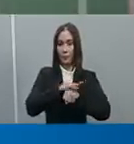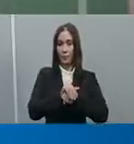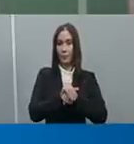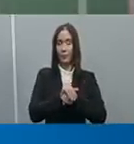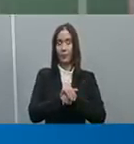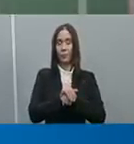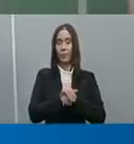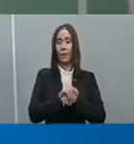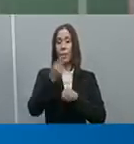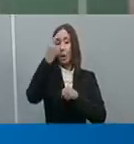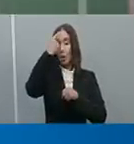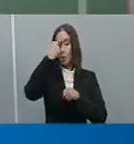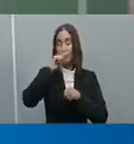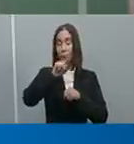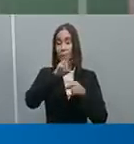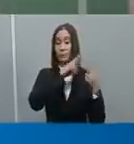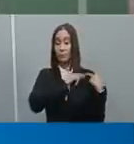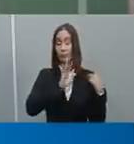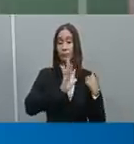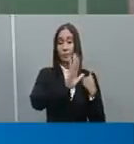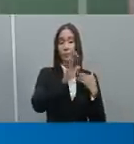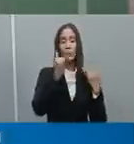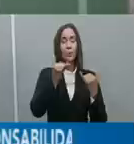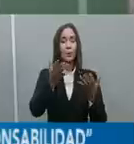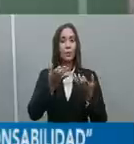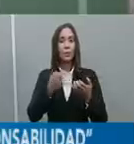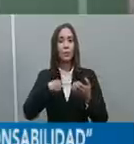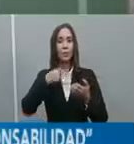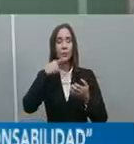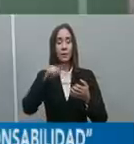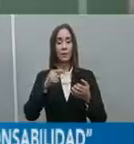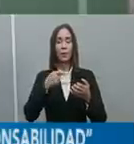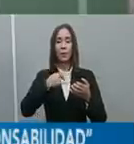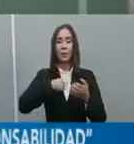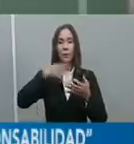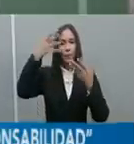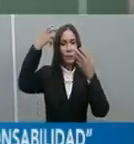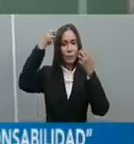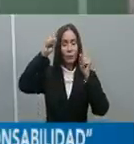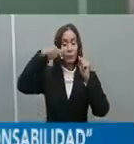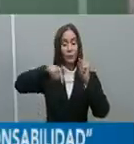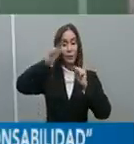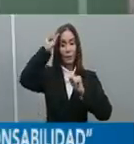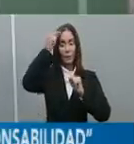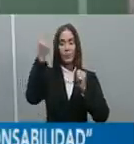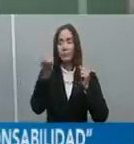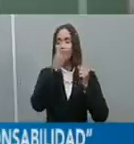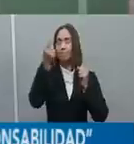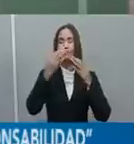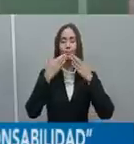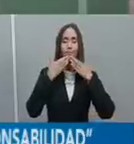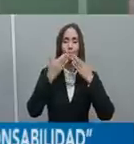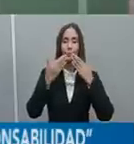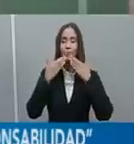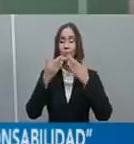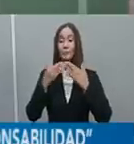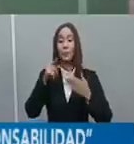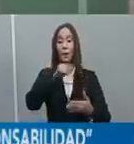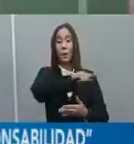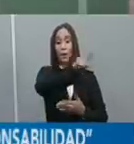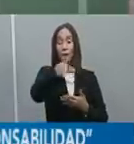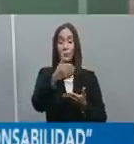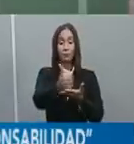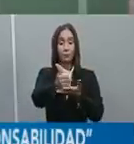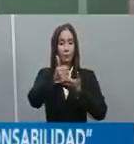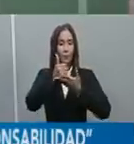gobierno y este presidente les estaremos siempre agradecidos. Ustedes han contribuido a salvar muchas vidas y